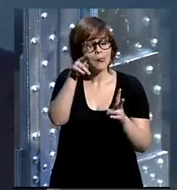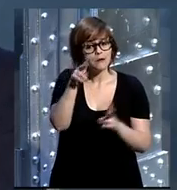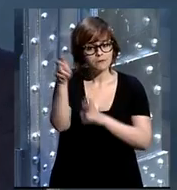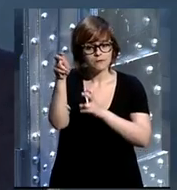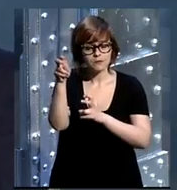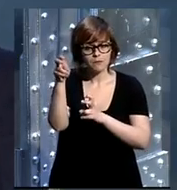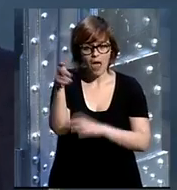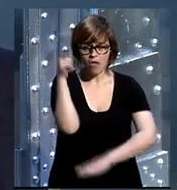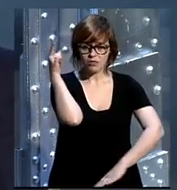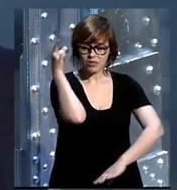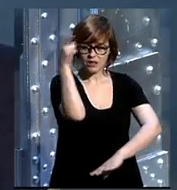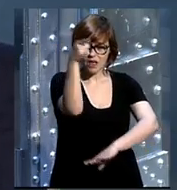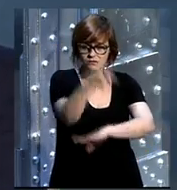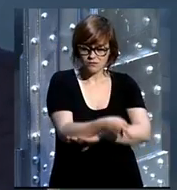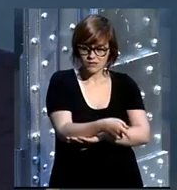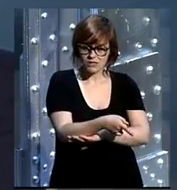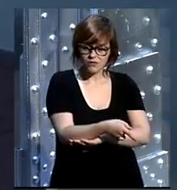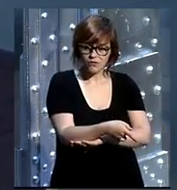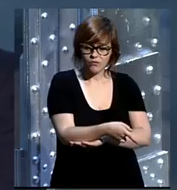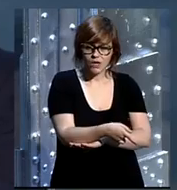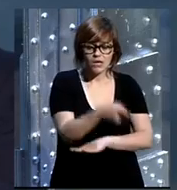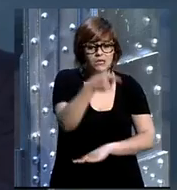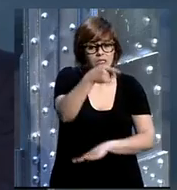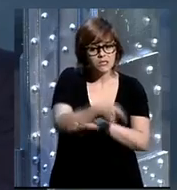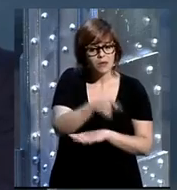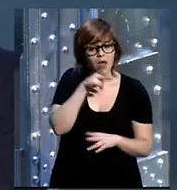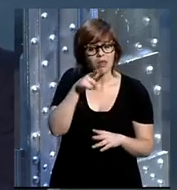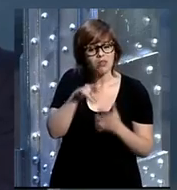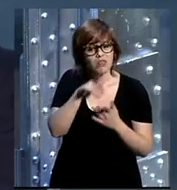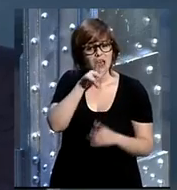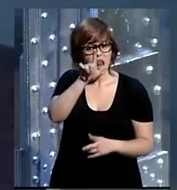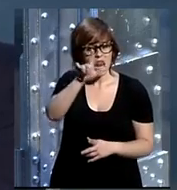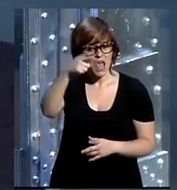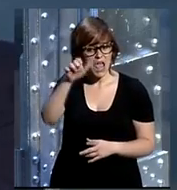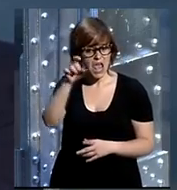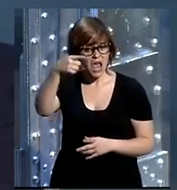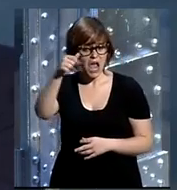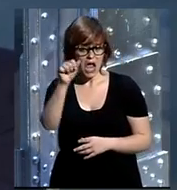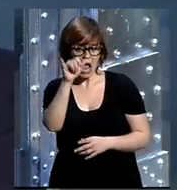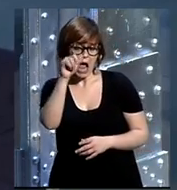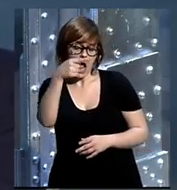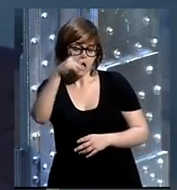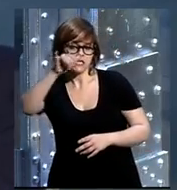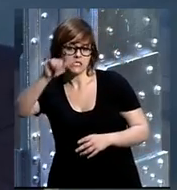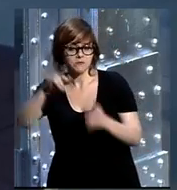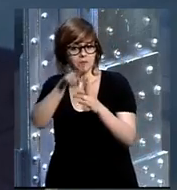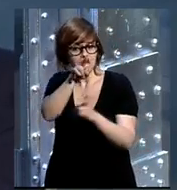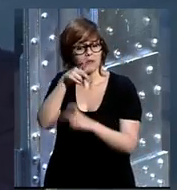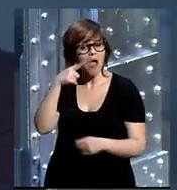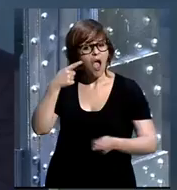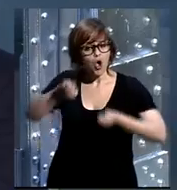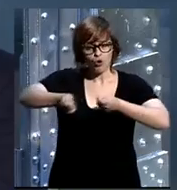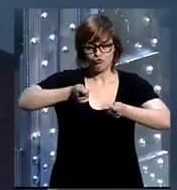la directiva de e-privacy del año 95, que se refiere únicamente a una